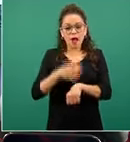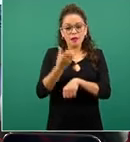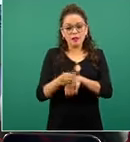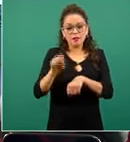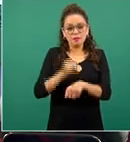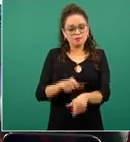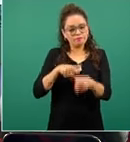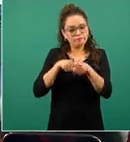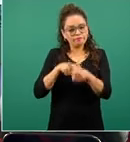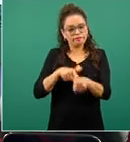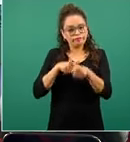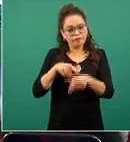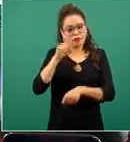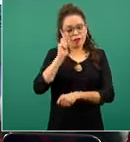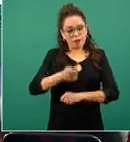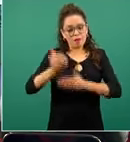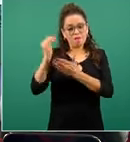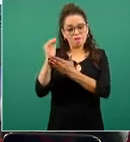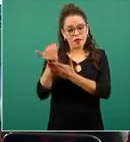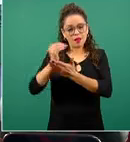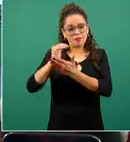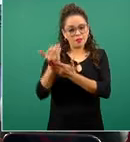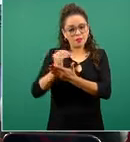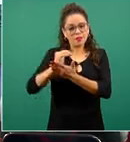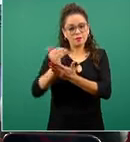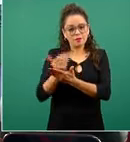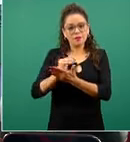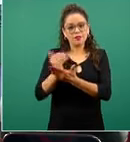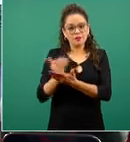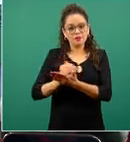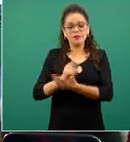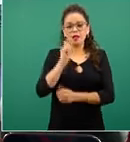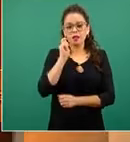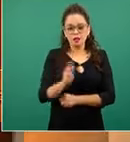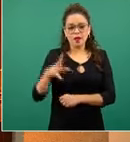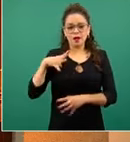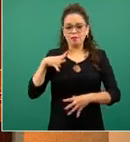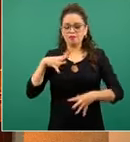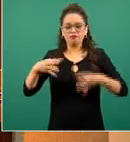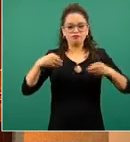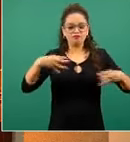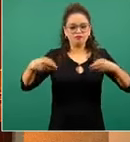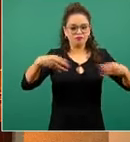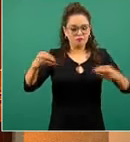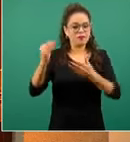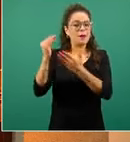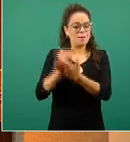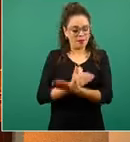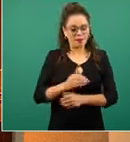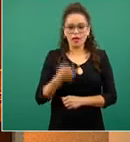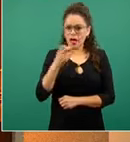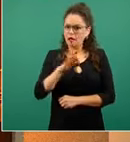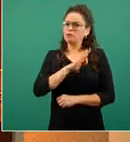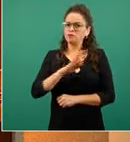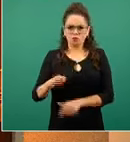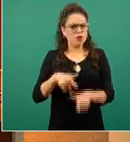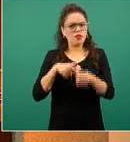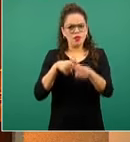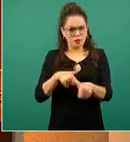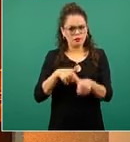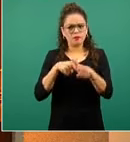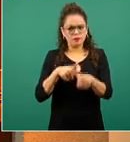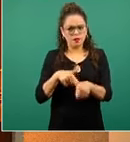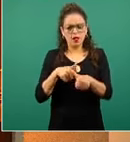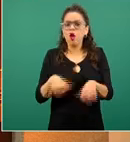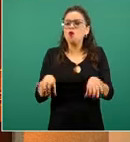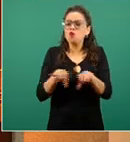de reducción de la carga de casos, de la carga epidémica, y esto se puede mantener, como decíamos, de